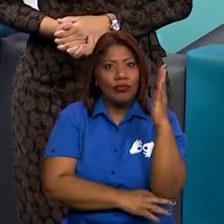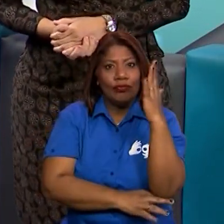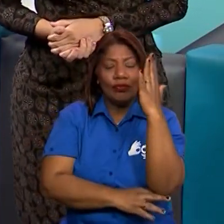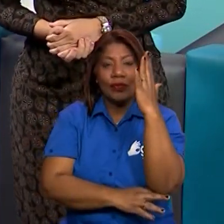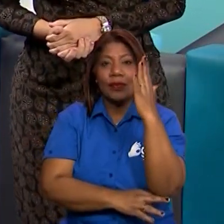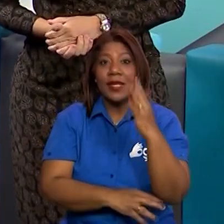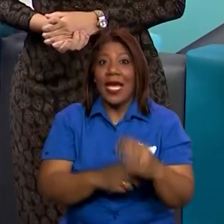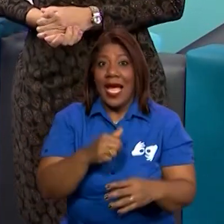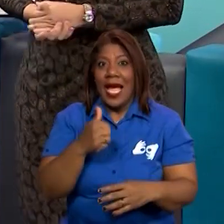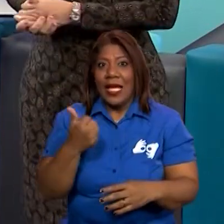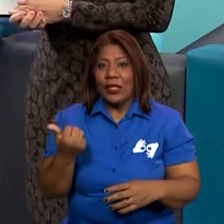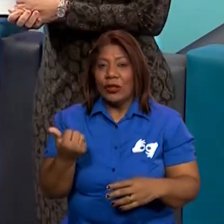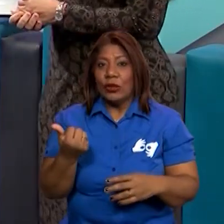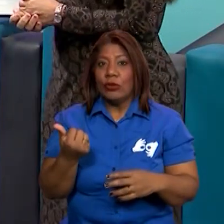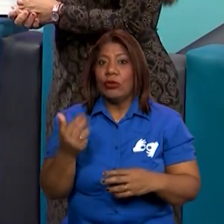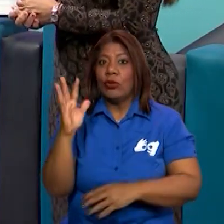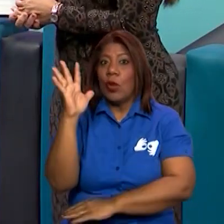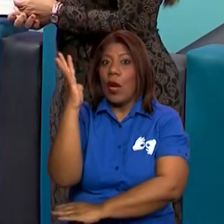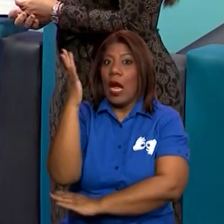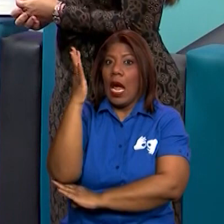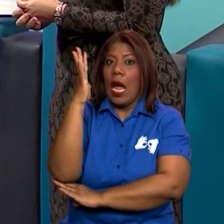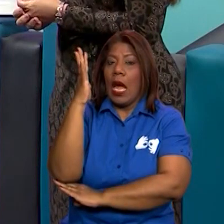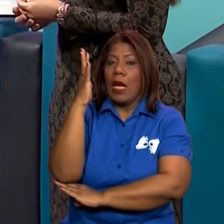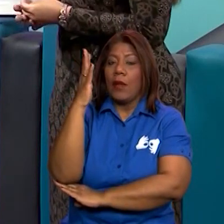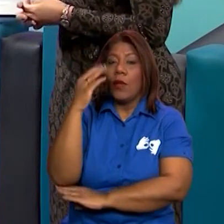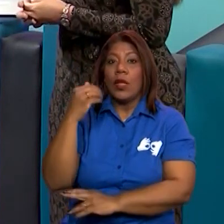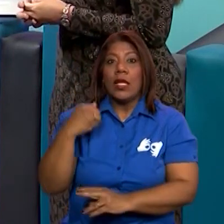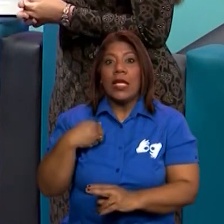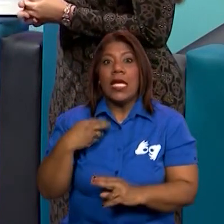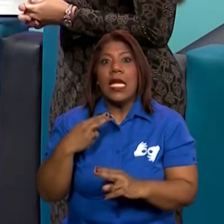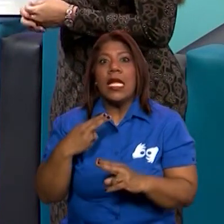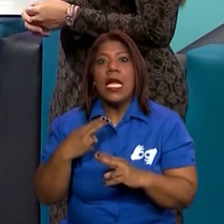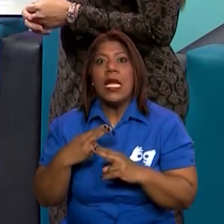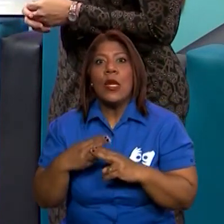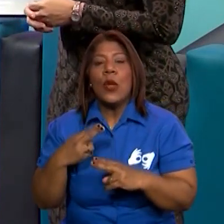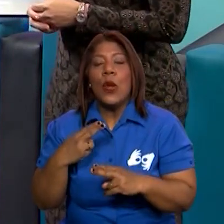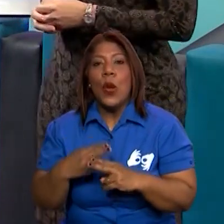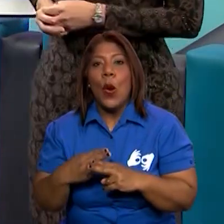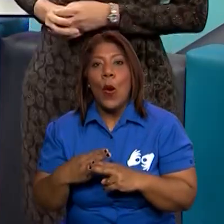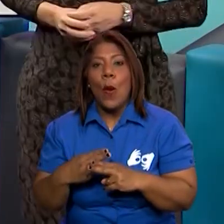tienen nombre. ¿Y cuál nombre podemos ponerle allí?